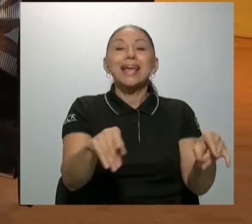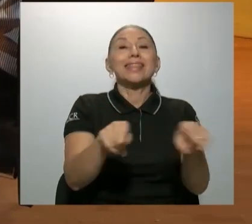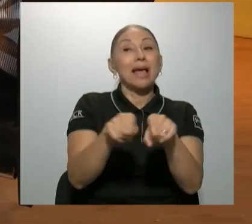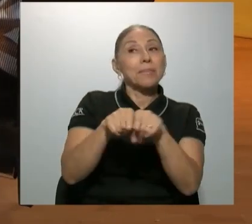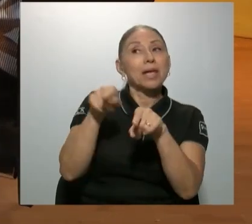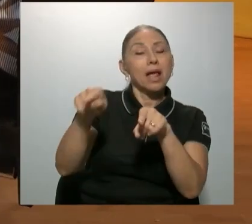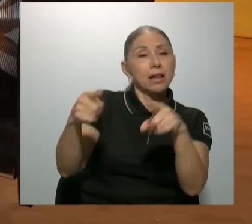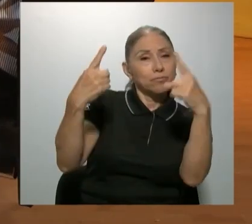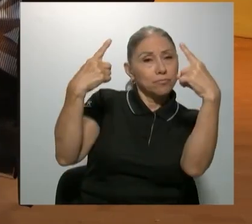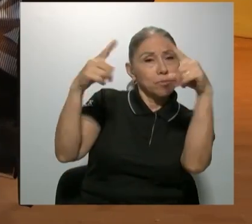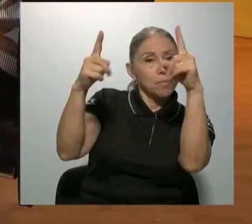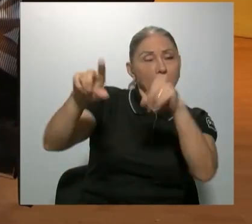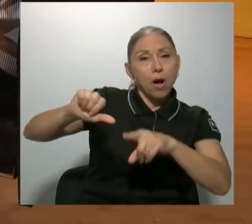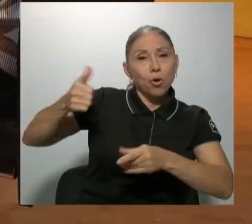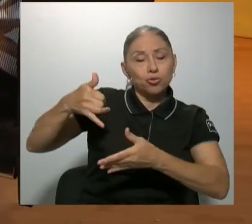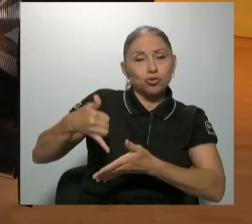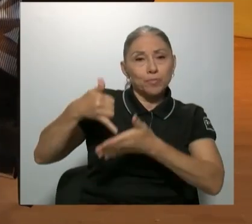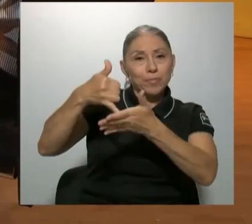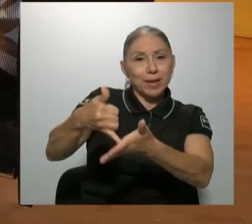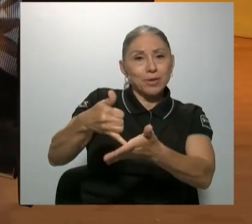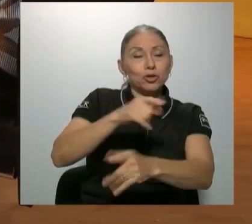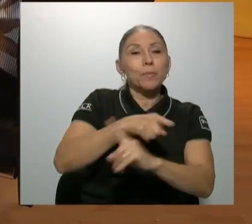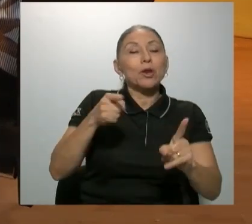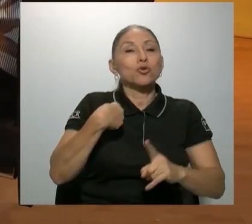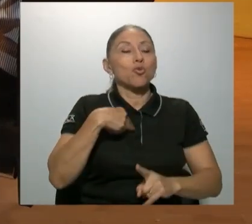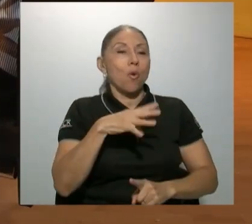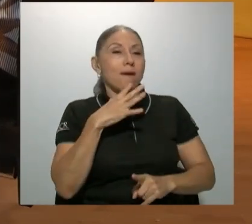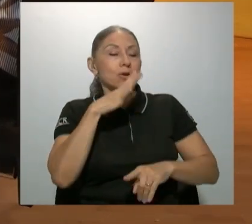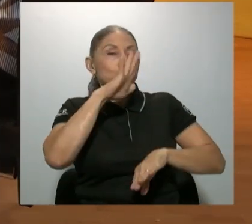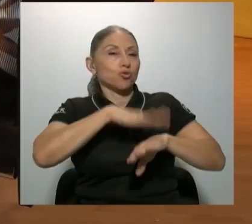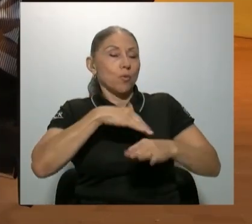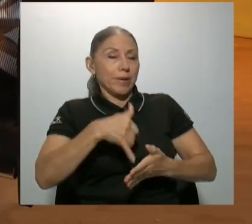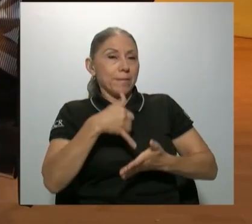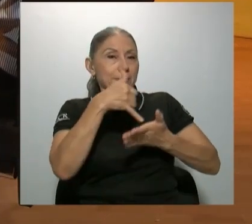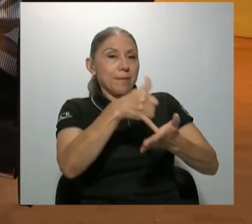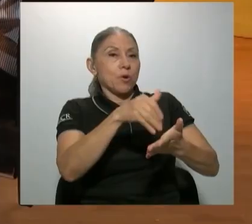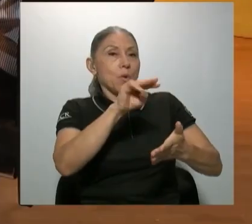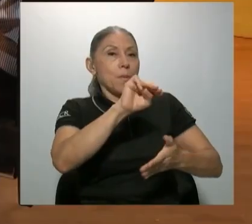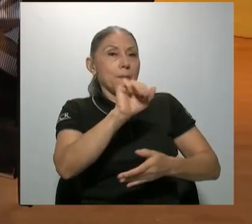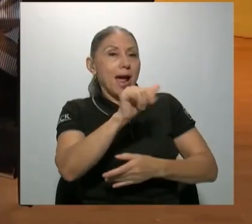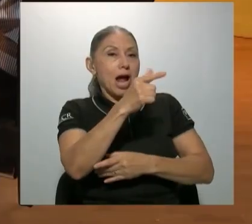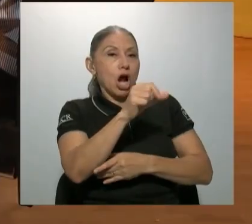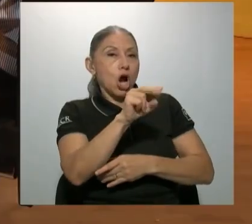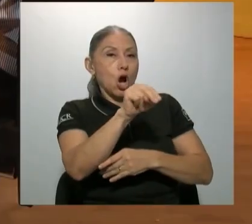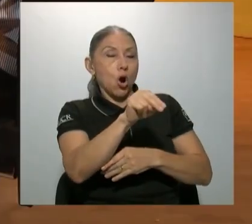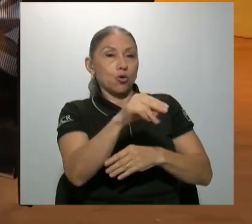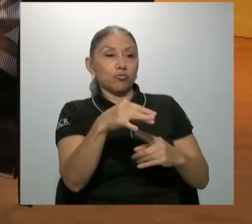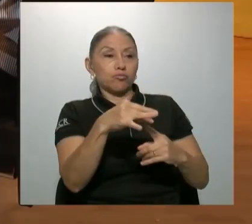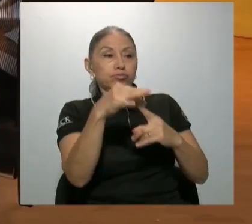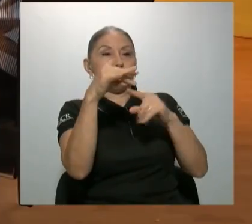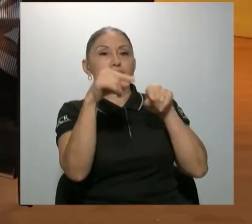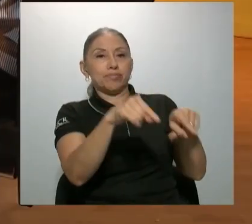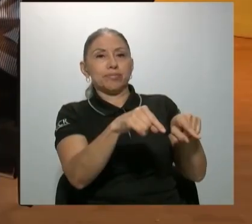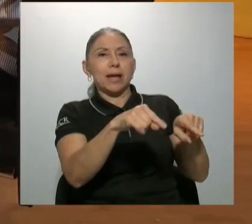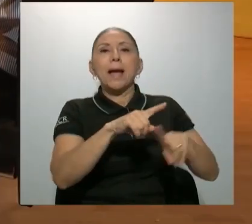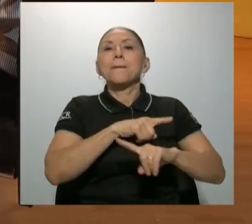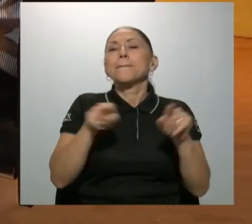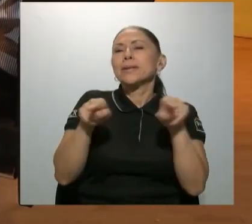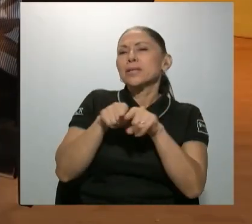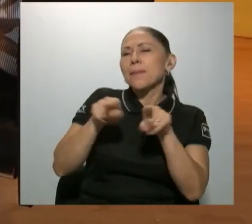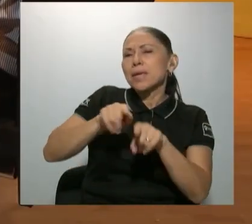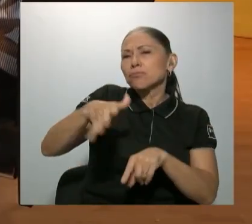pero destaco el Magón. Pero también me parece a mí que alrededor de 2008,